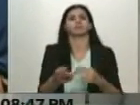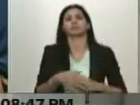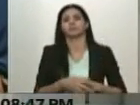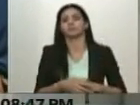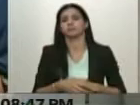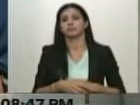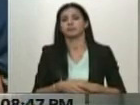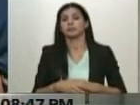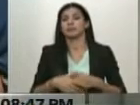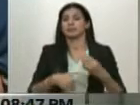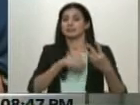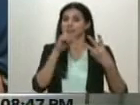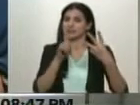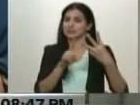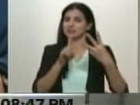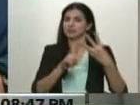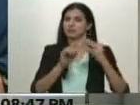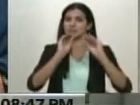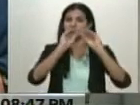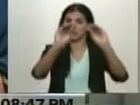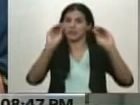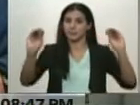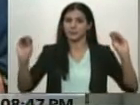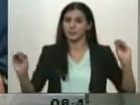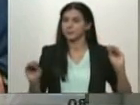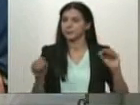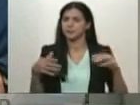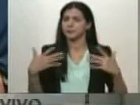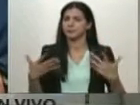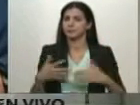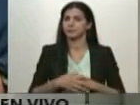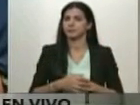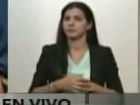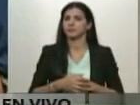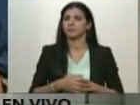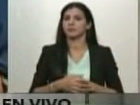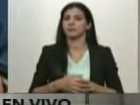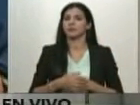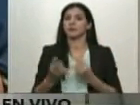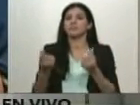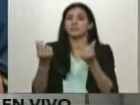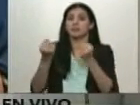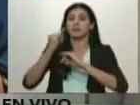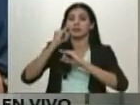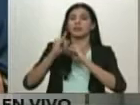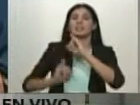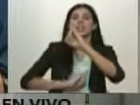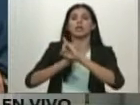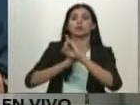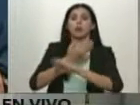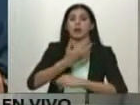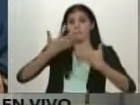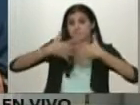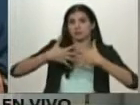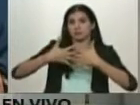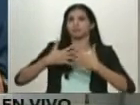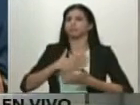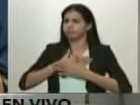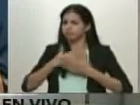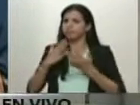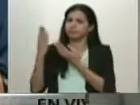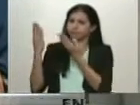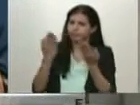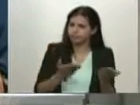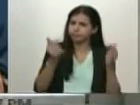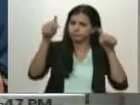activamente. Y en tercer lugar, convocar, bueno, inclusive al capital internacional para la satisfacción de muchos